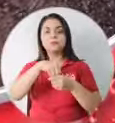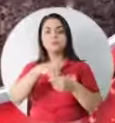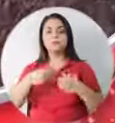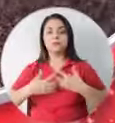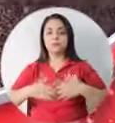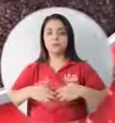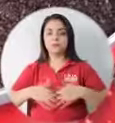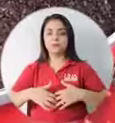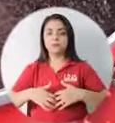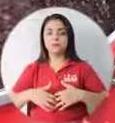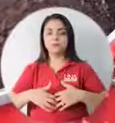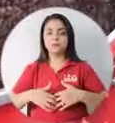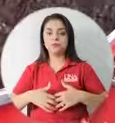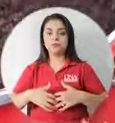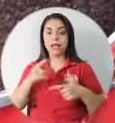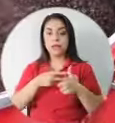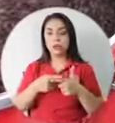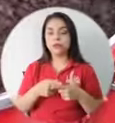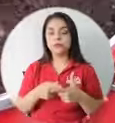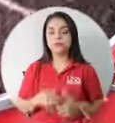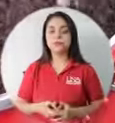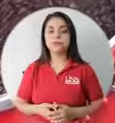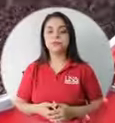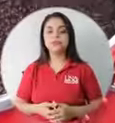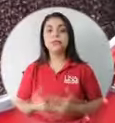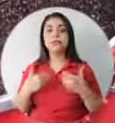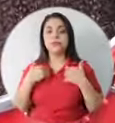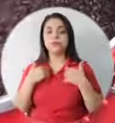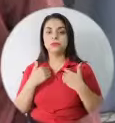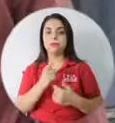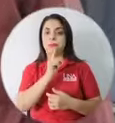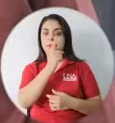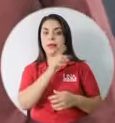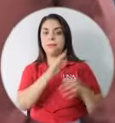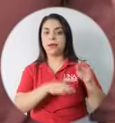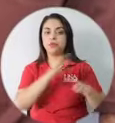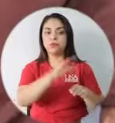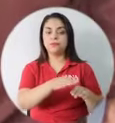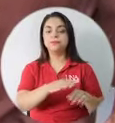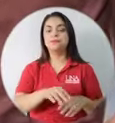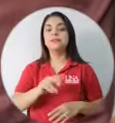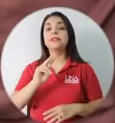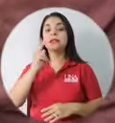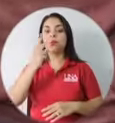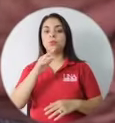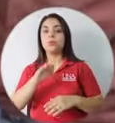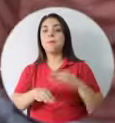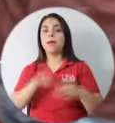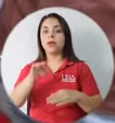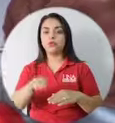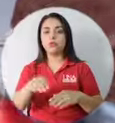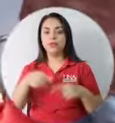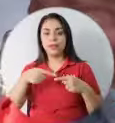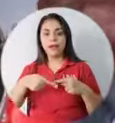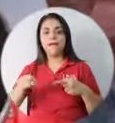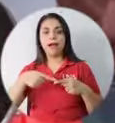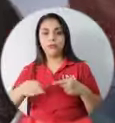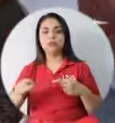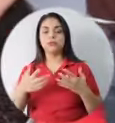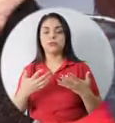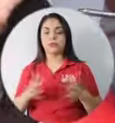industria. Entonces, en ese sentido, tenemos ese primer paso. Un segundo paso que lo vamos a